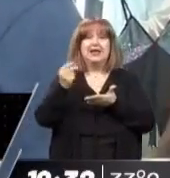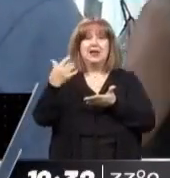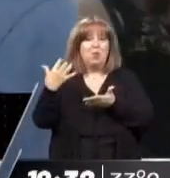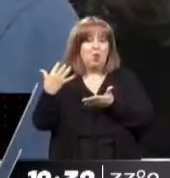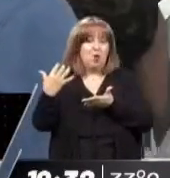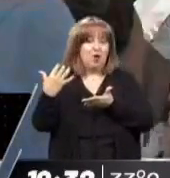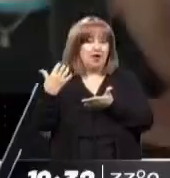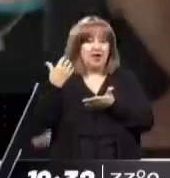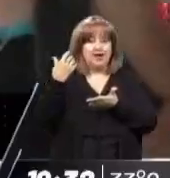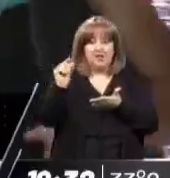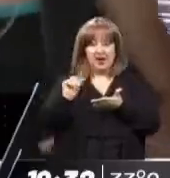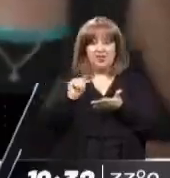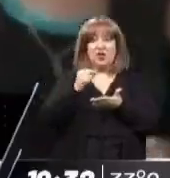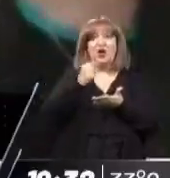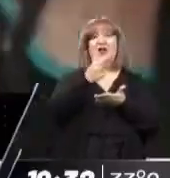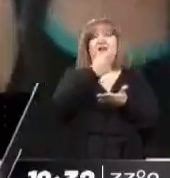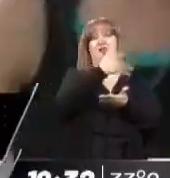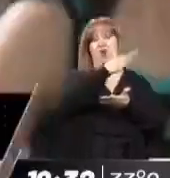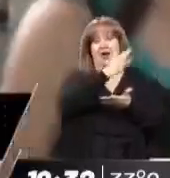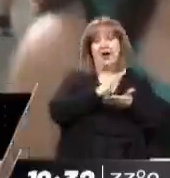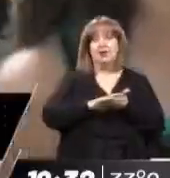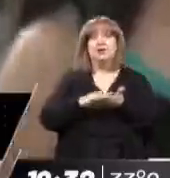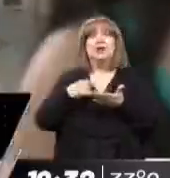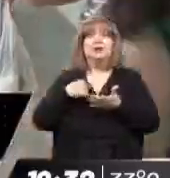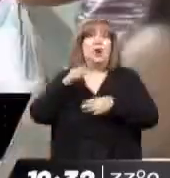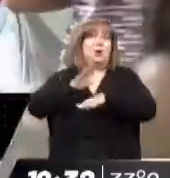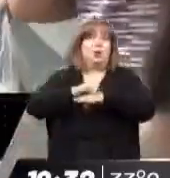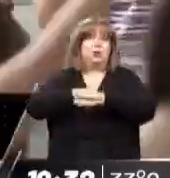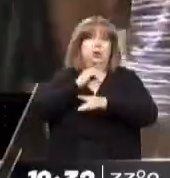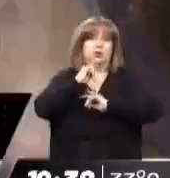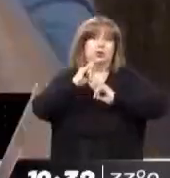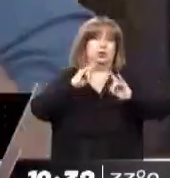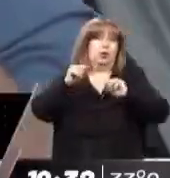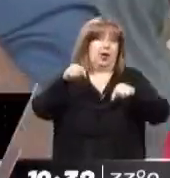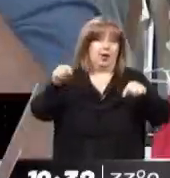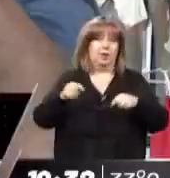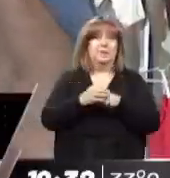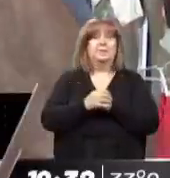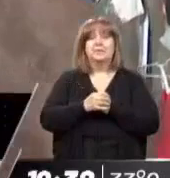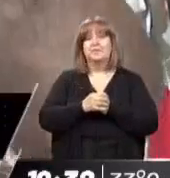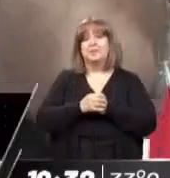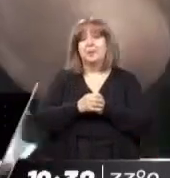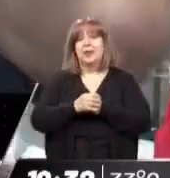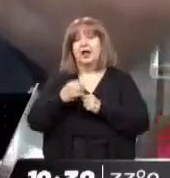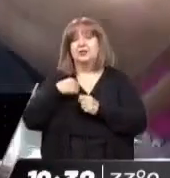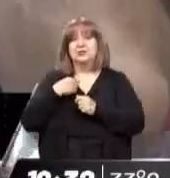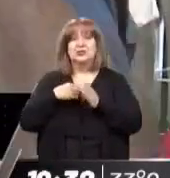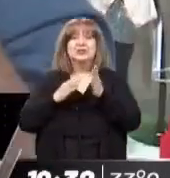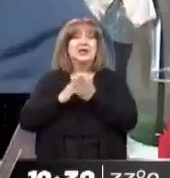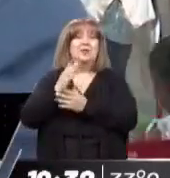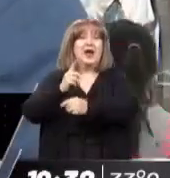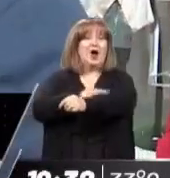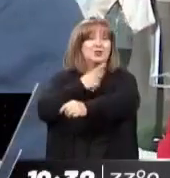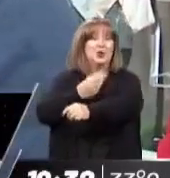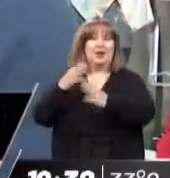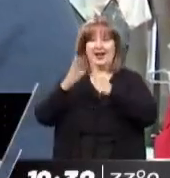de medio pelo, como se dice, ¿no? Propusimos a cada familia que se hiciera cargo de cada uno de sus regalos. Han cambiado los hábitos, digamos. Sí, sí, porque nosotros habitualmente hacemos